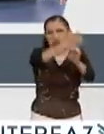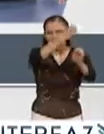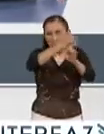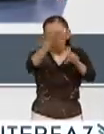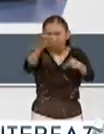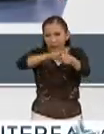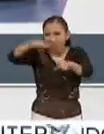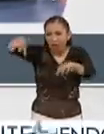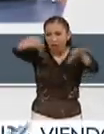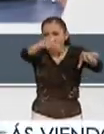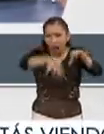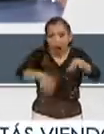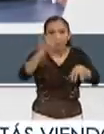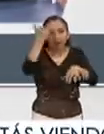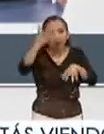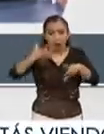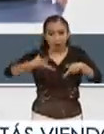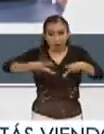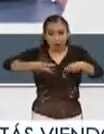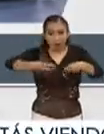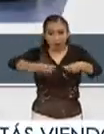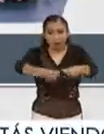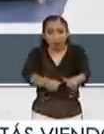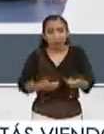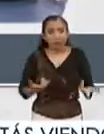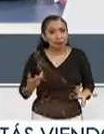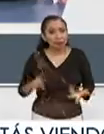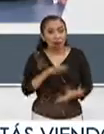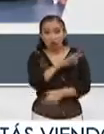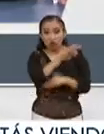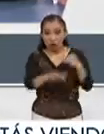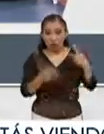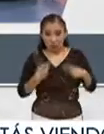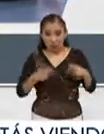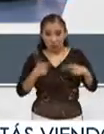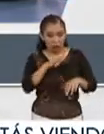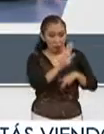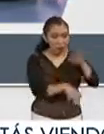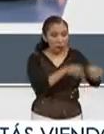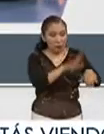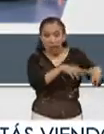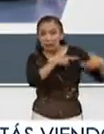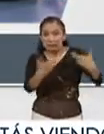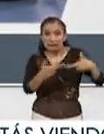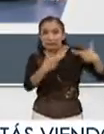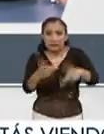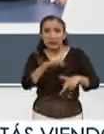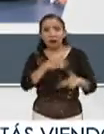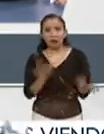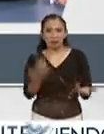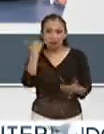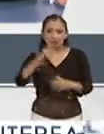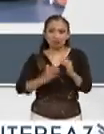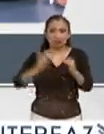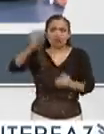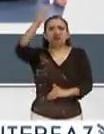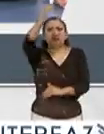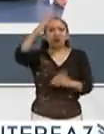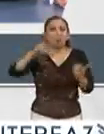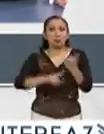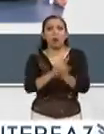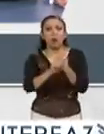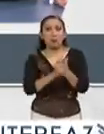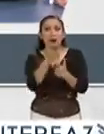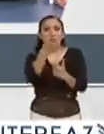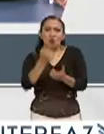varios hospitales, quizá no es tanto, pero si ya todas las personas que mueren fueran donadores de facto, ahí ya estarían en un